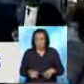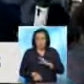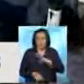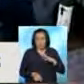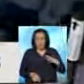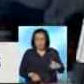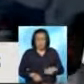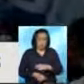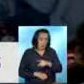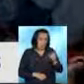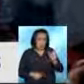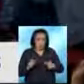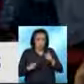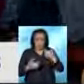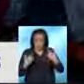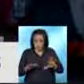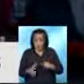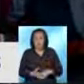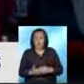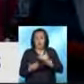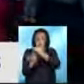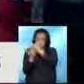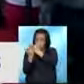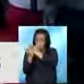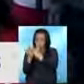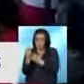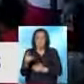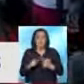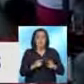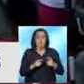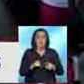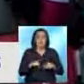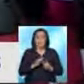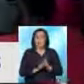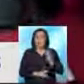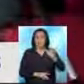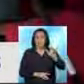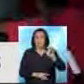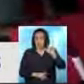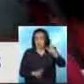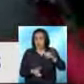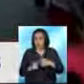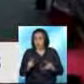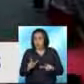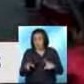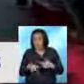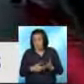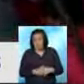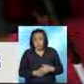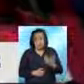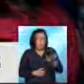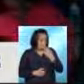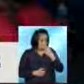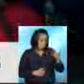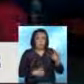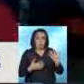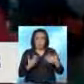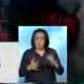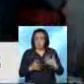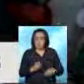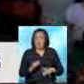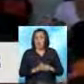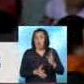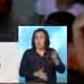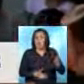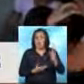Callao. Ellos ya han sido clasificados a los diferentes destinos a donde van a salir y ya hemos visto que muchos ya han estado